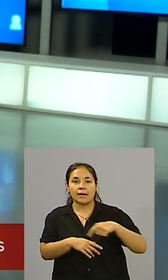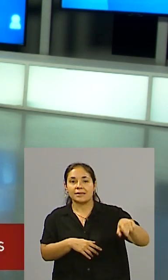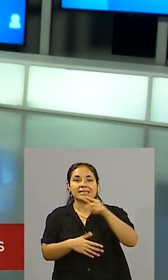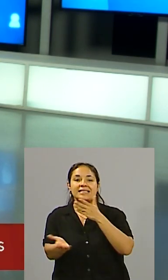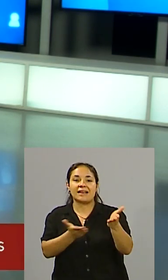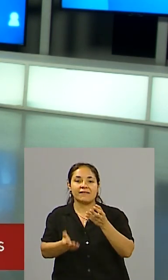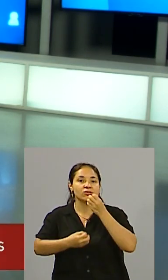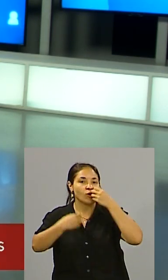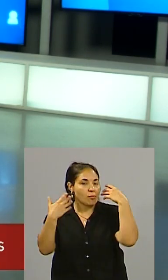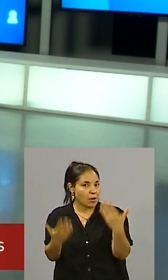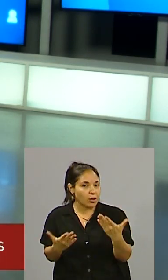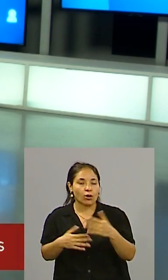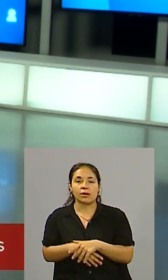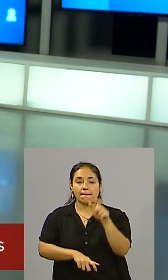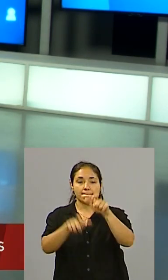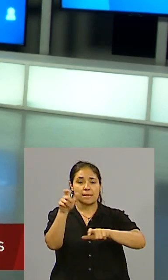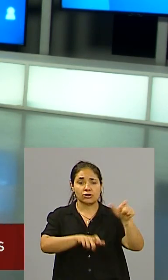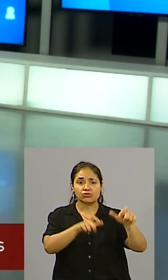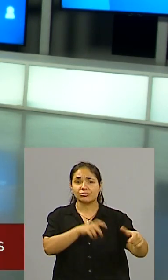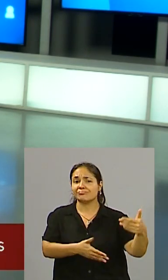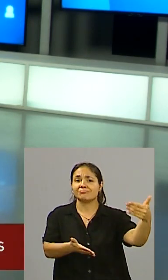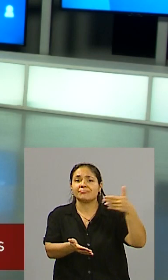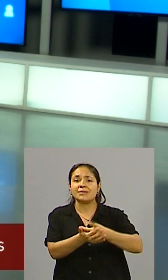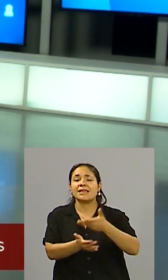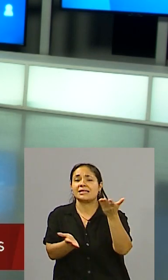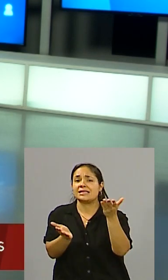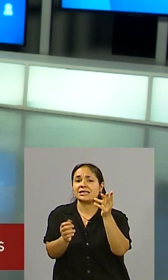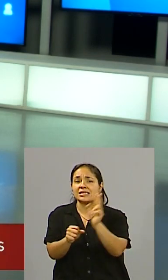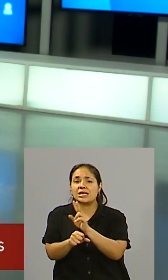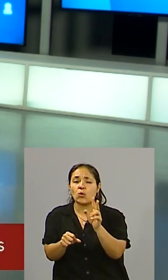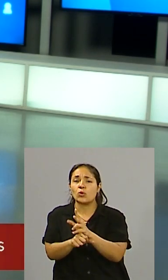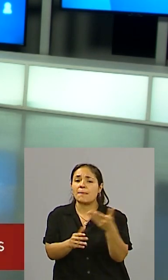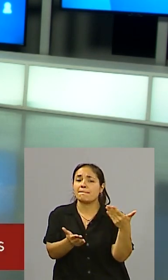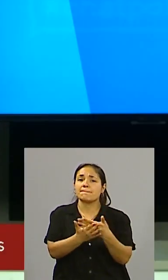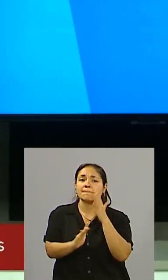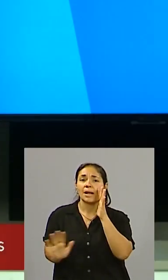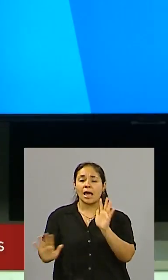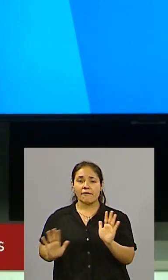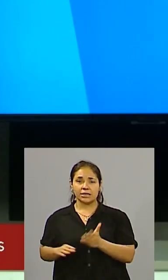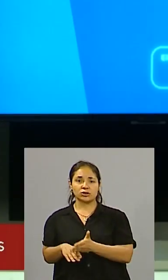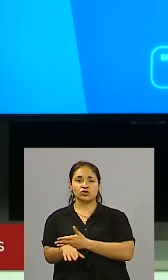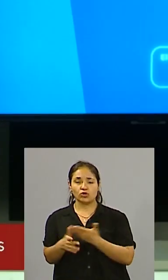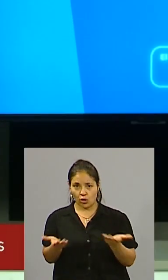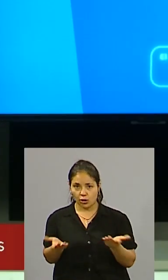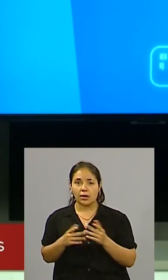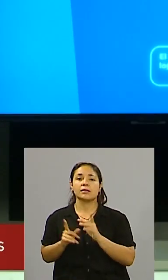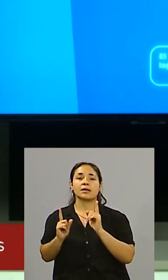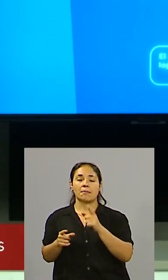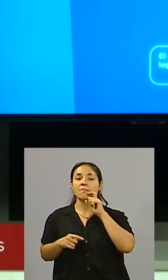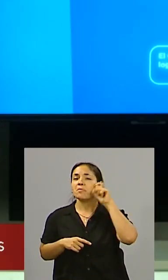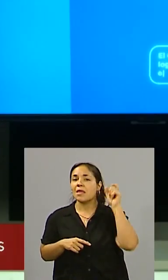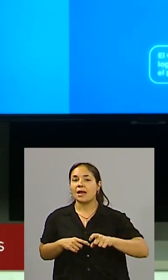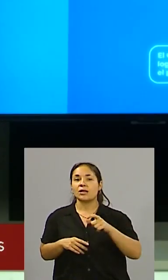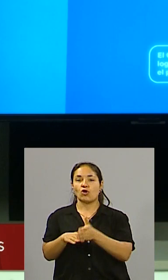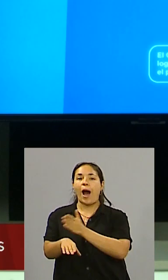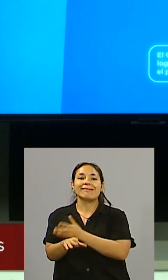servicio. Ese ciudadano que le pide a la seguridad una prevención, ¿no? y una disuasión respecto del delito, pero